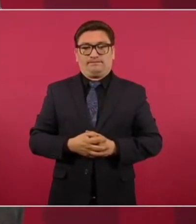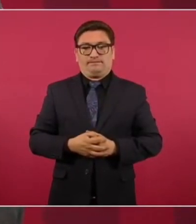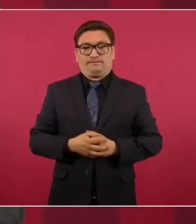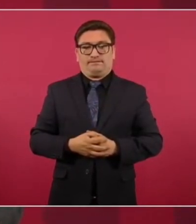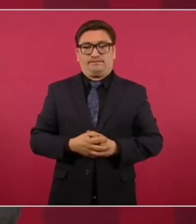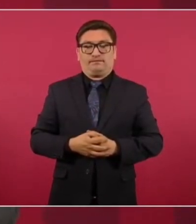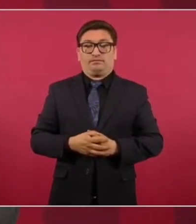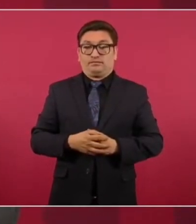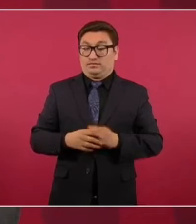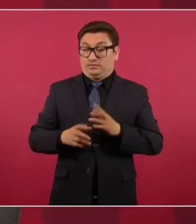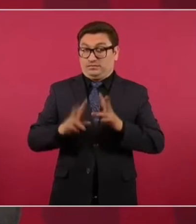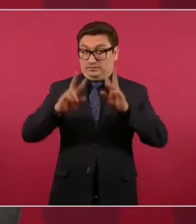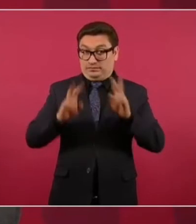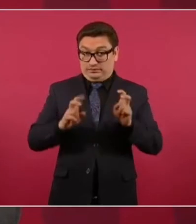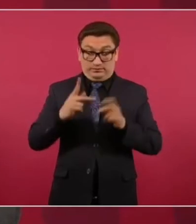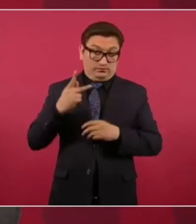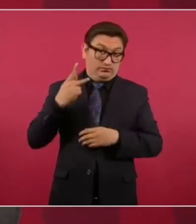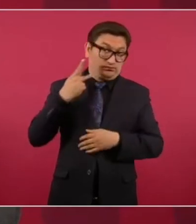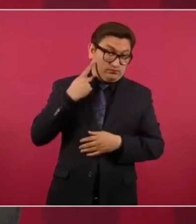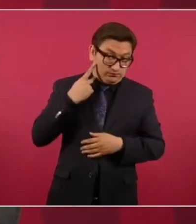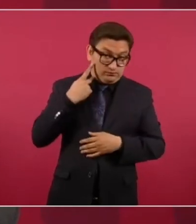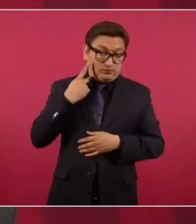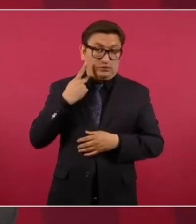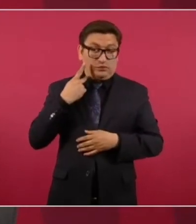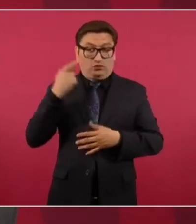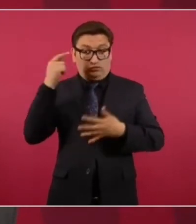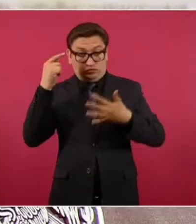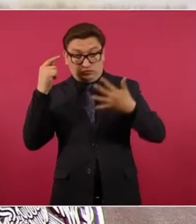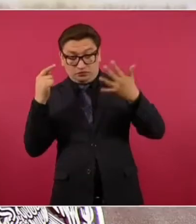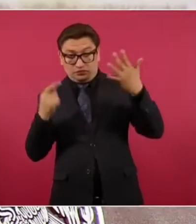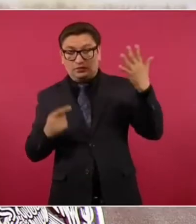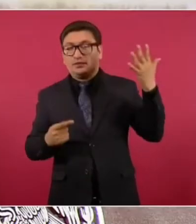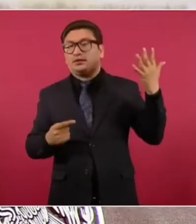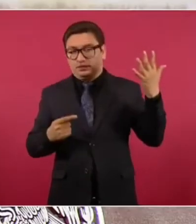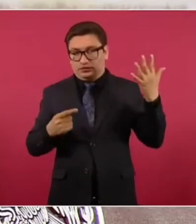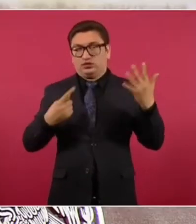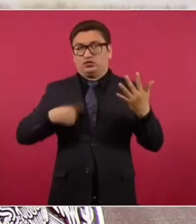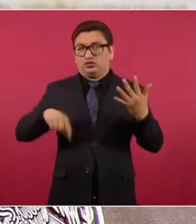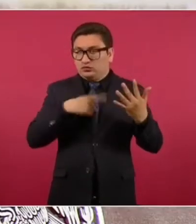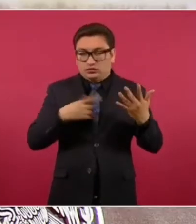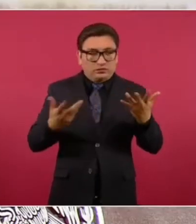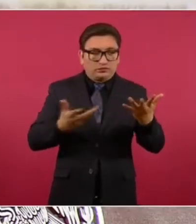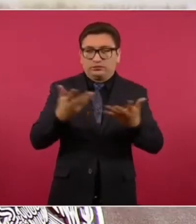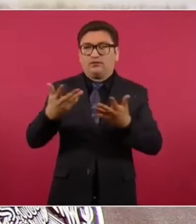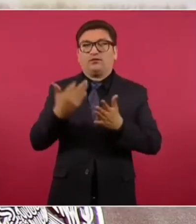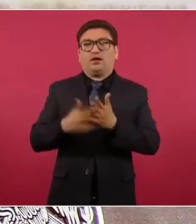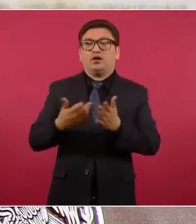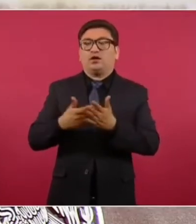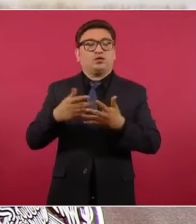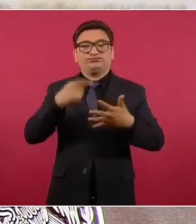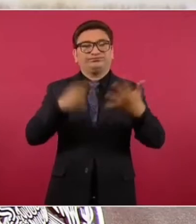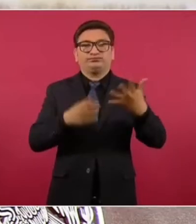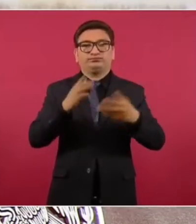la política, entre otras cosas, es optar entre inconvenientes, es